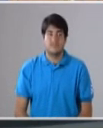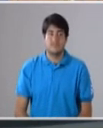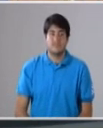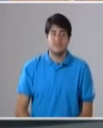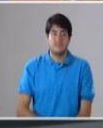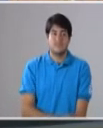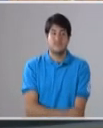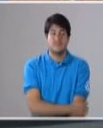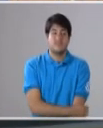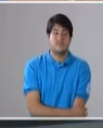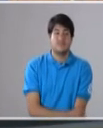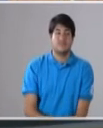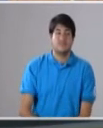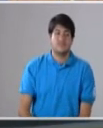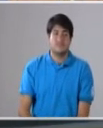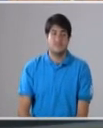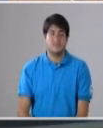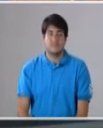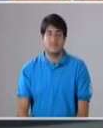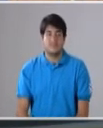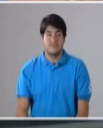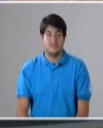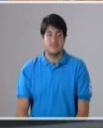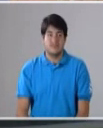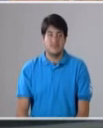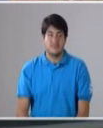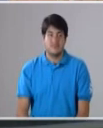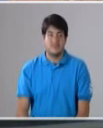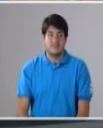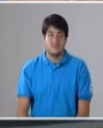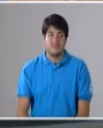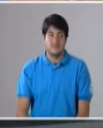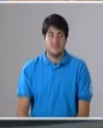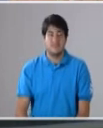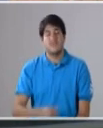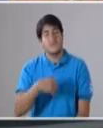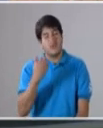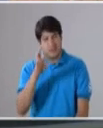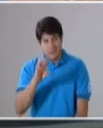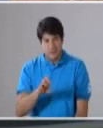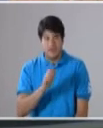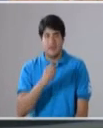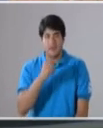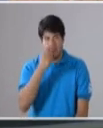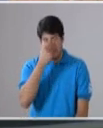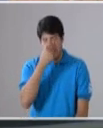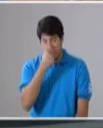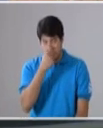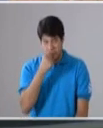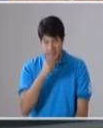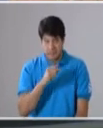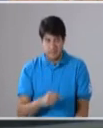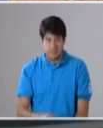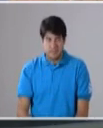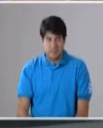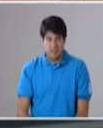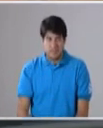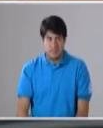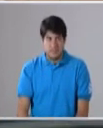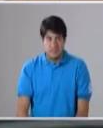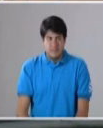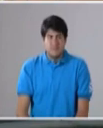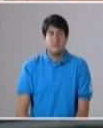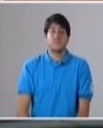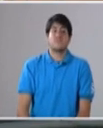Por favor. Ahí está, perdón. Dale al hermano y después venimos con el hermano. Sí, apóstol, se hablaba que